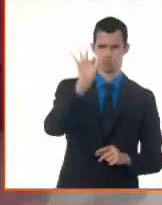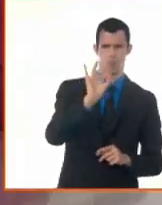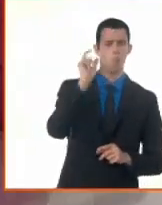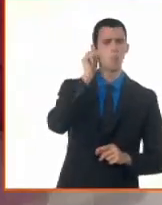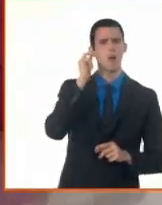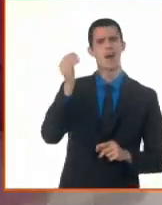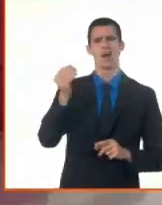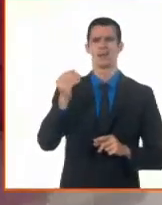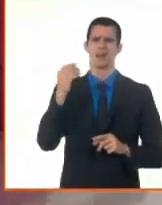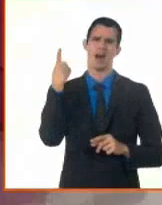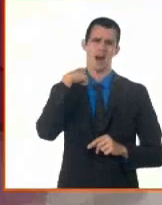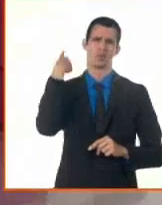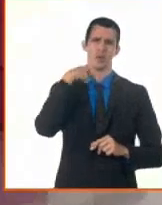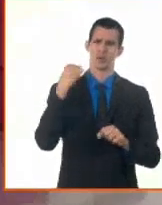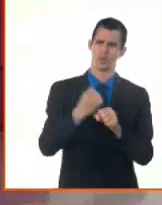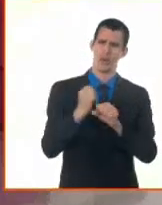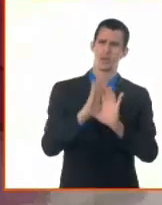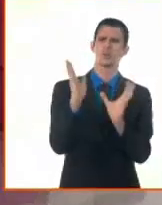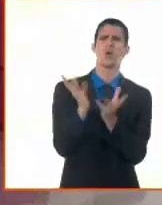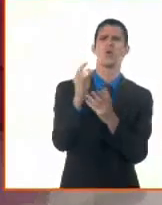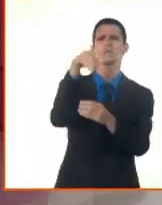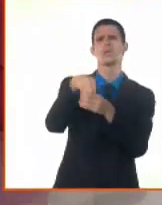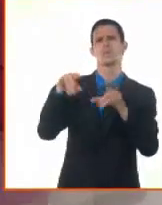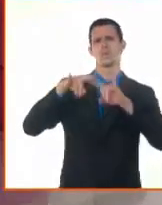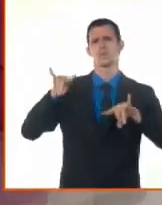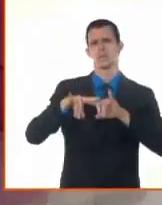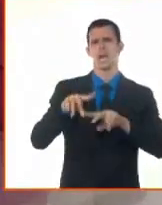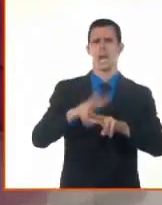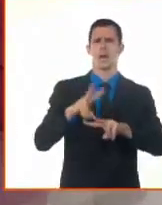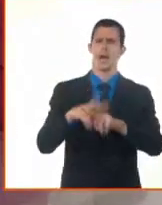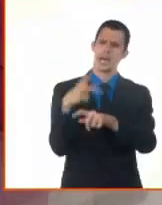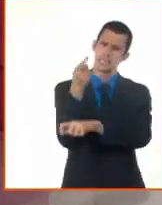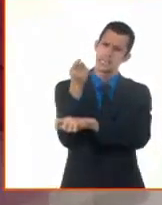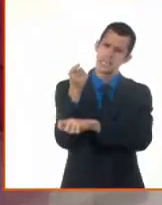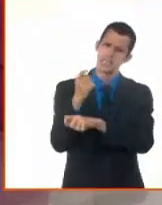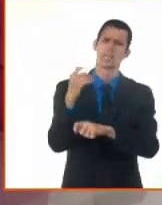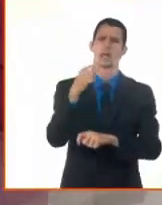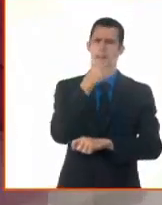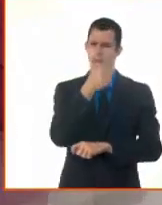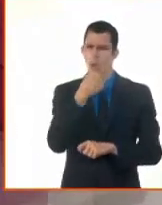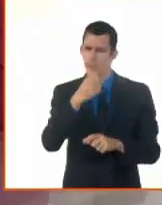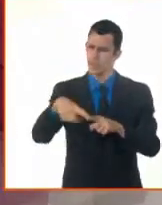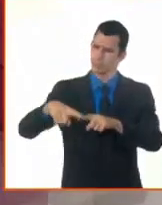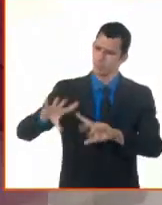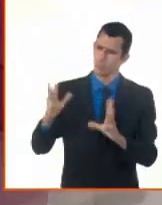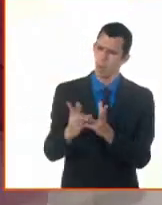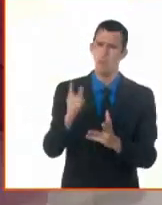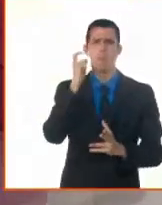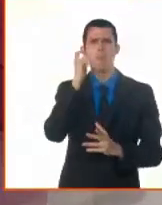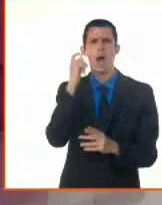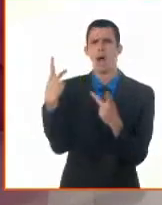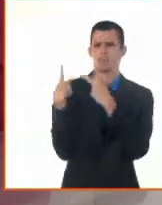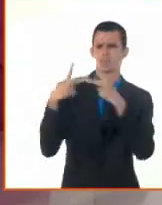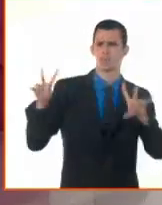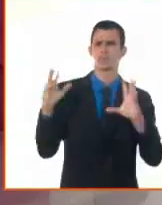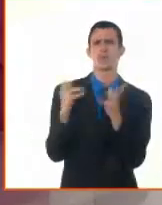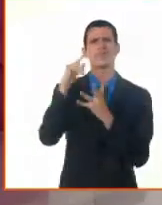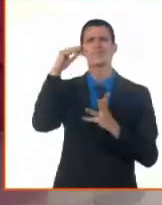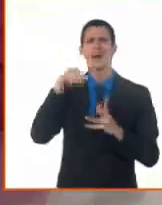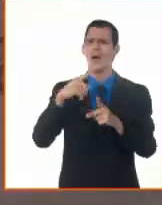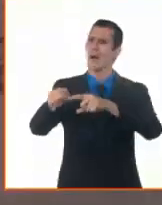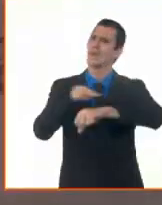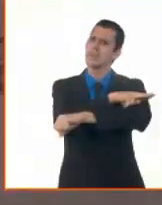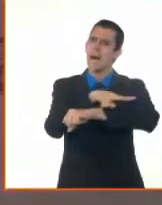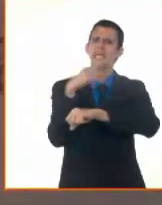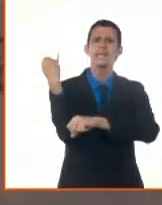Rebelde profesora de la Universidad de La Habana de la facultad de comunicación analista de temas internacionales fíjense cuántas cosas